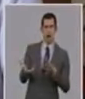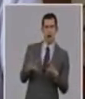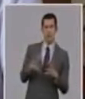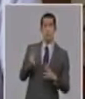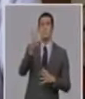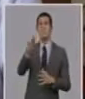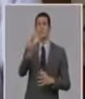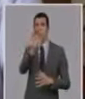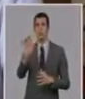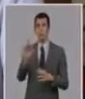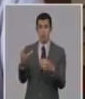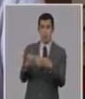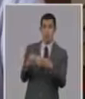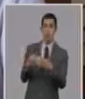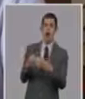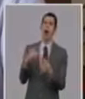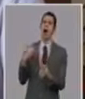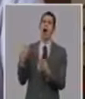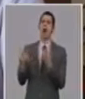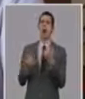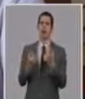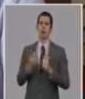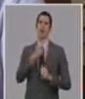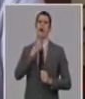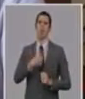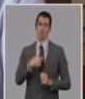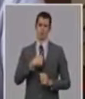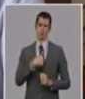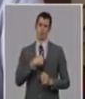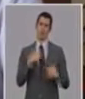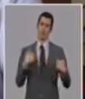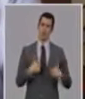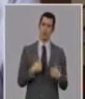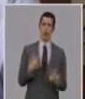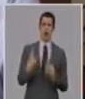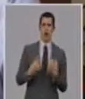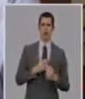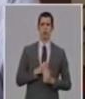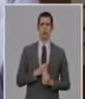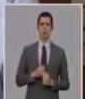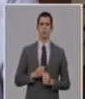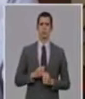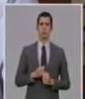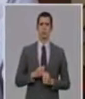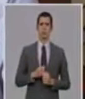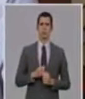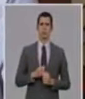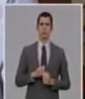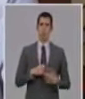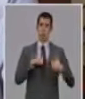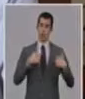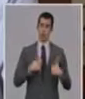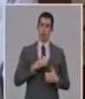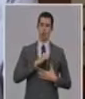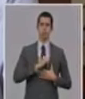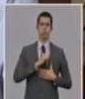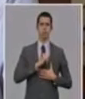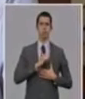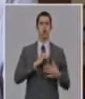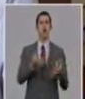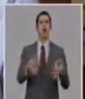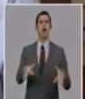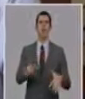de alteración, ya fuera alteraciones en el miocardio, en el pericardio, quiere decir en el músculo cardíaco, en la serosa o cubierta de